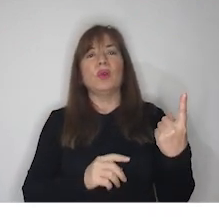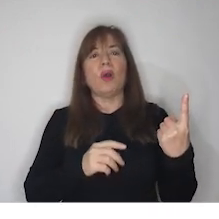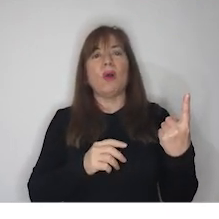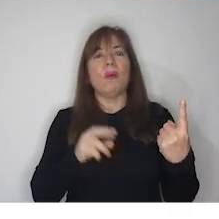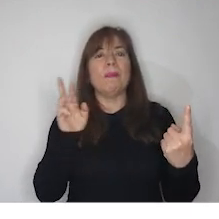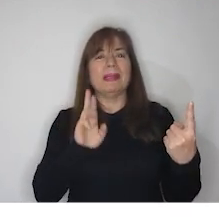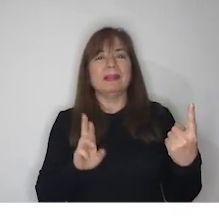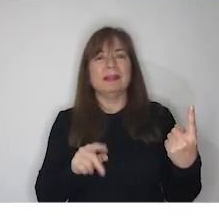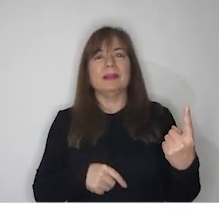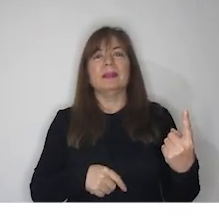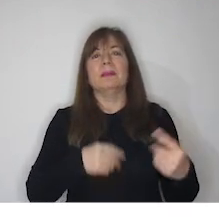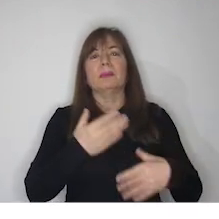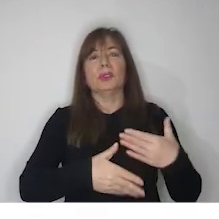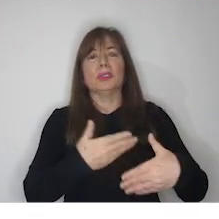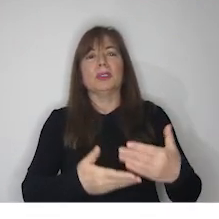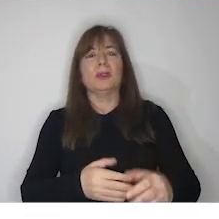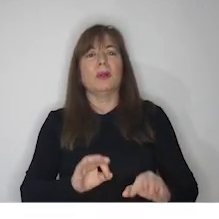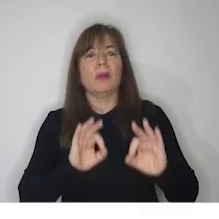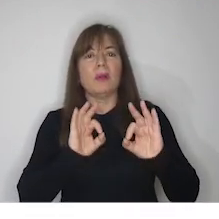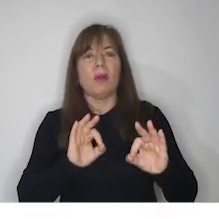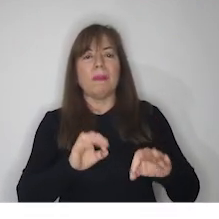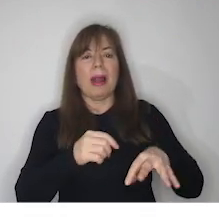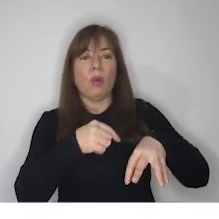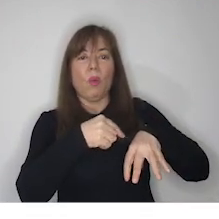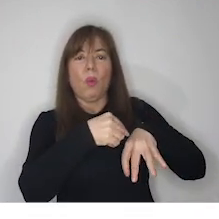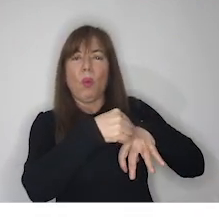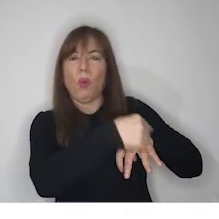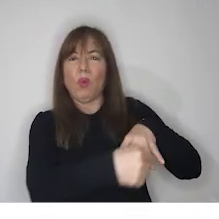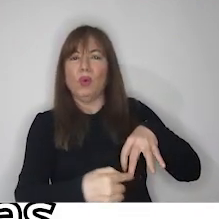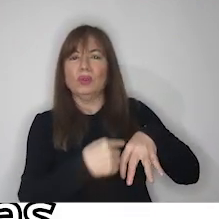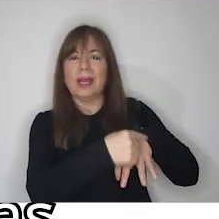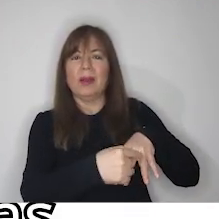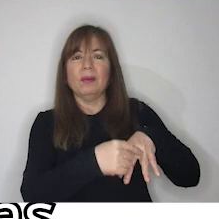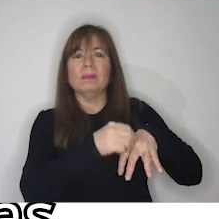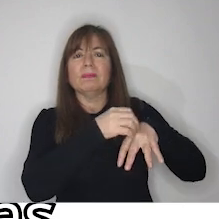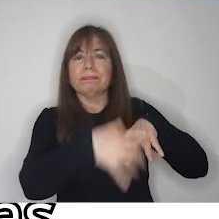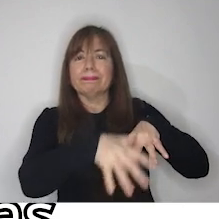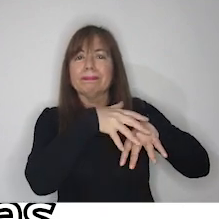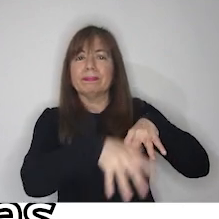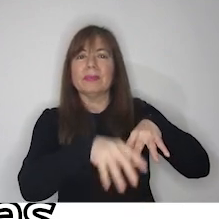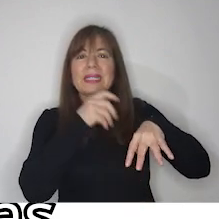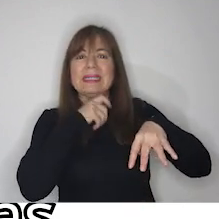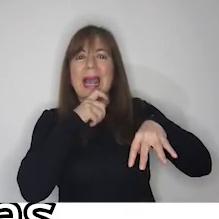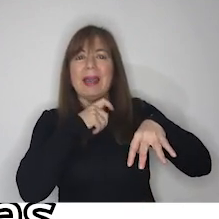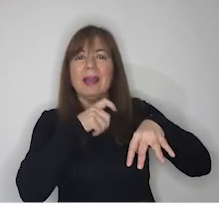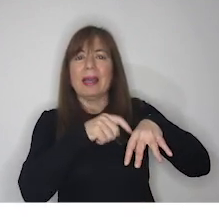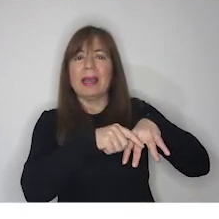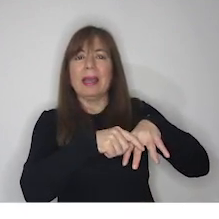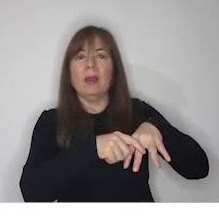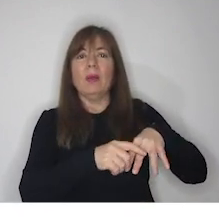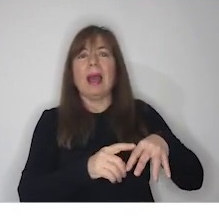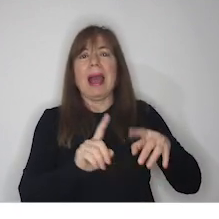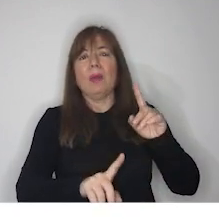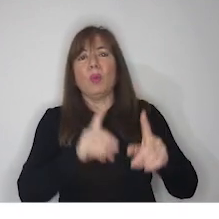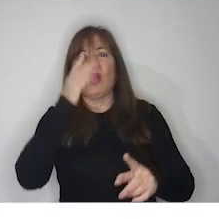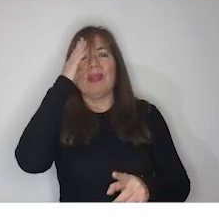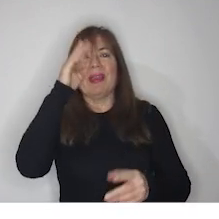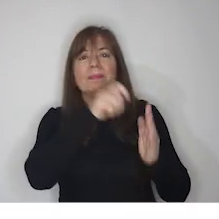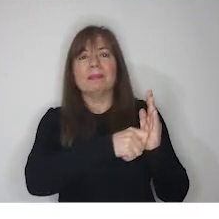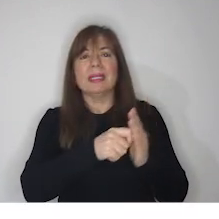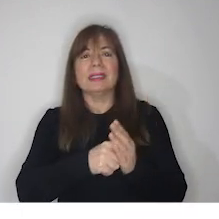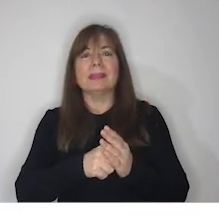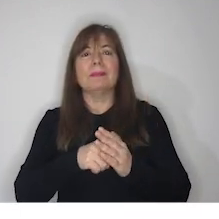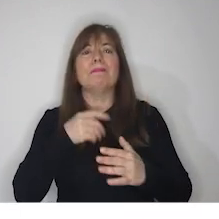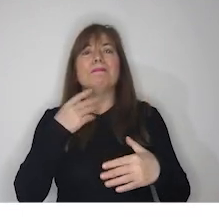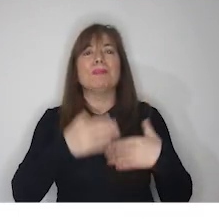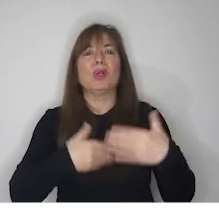persona con útero que consiste en sangrar por la vagina unos días al mes, debido a procesos provocados por hormonas sexuales que influyen sobre el